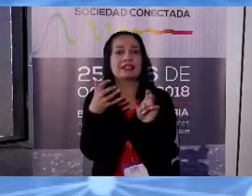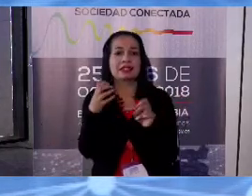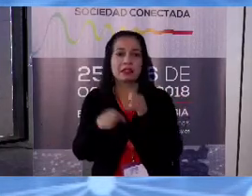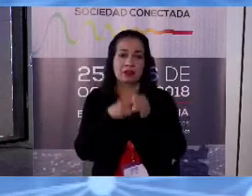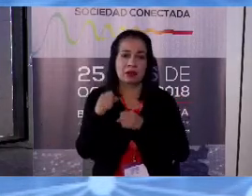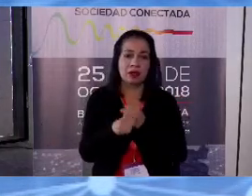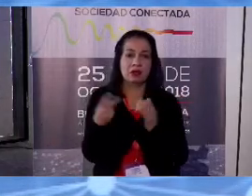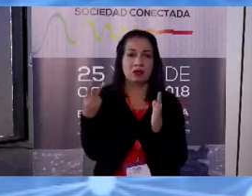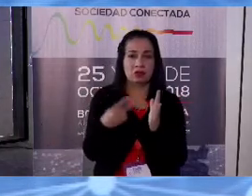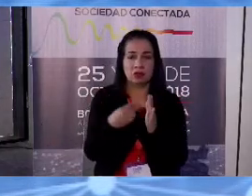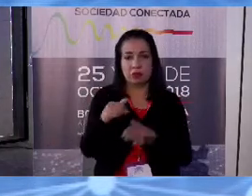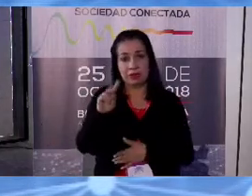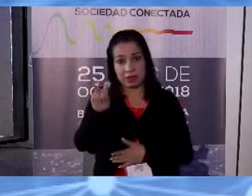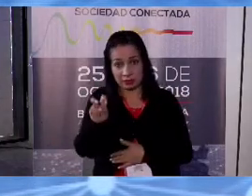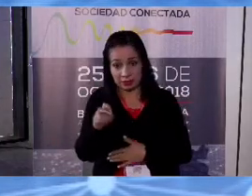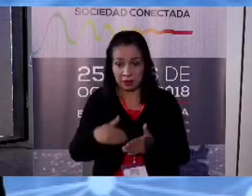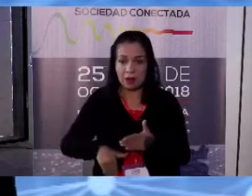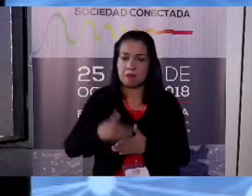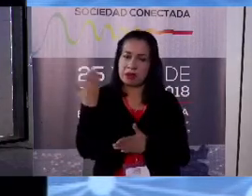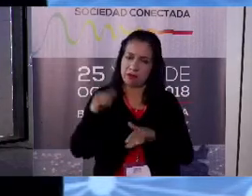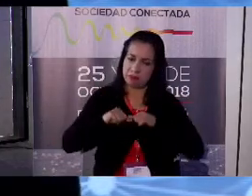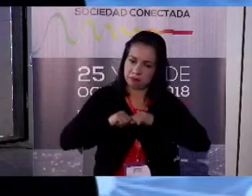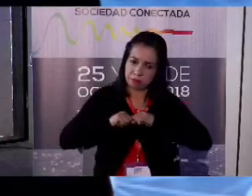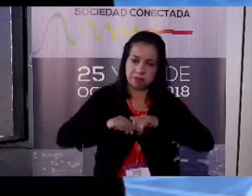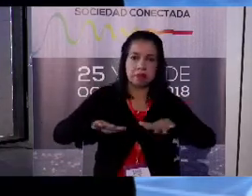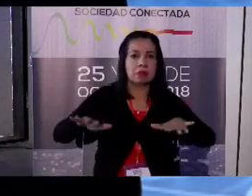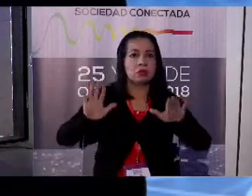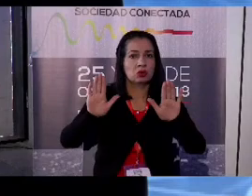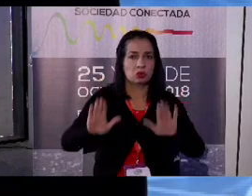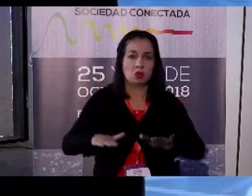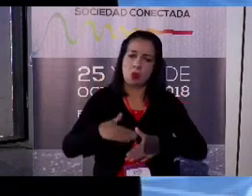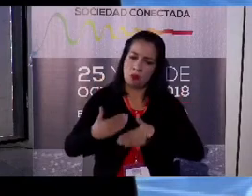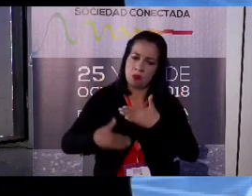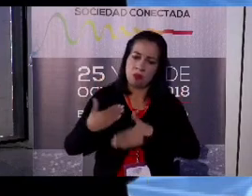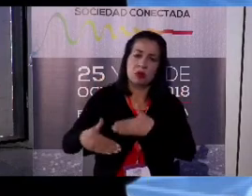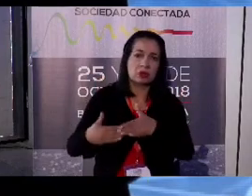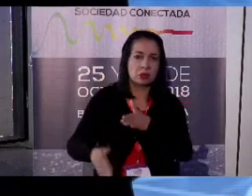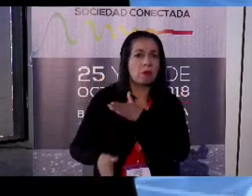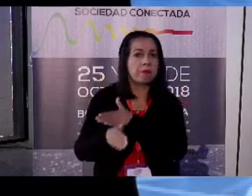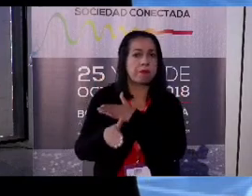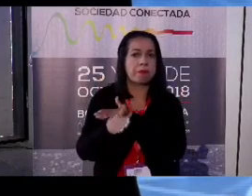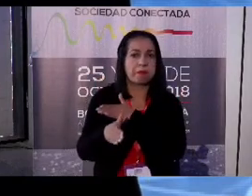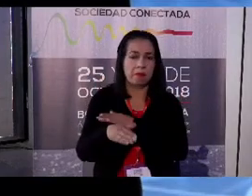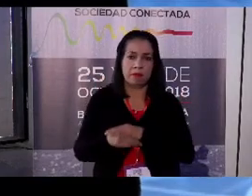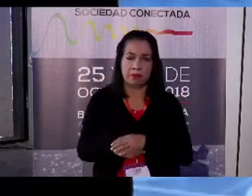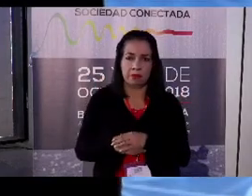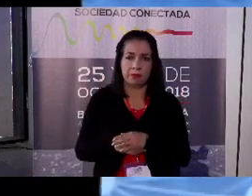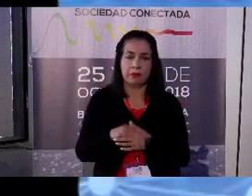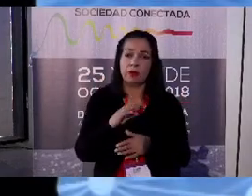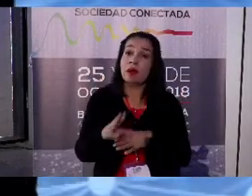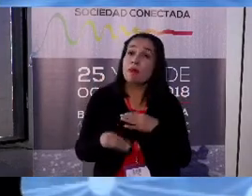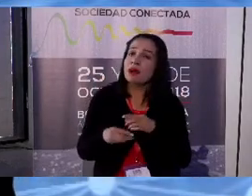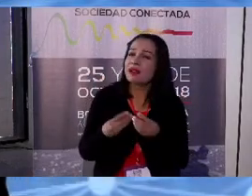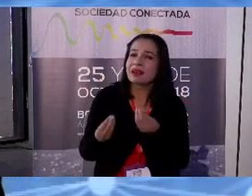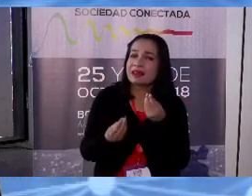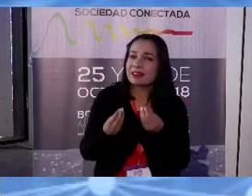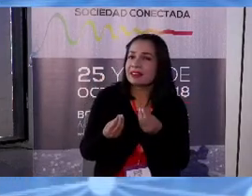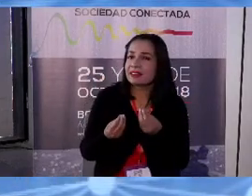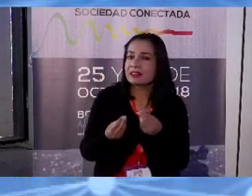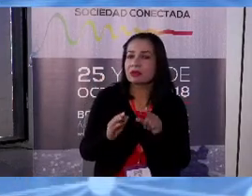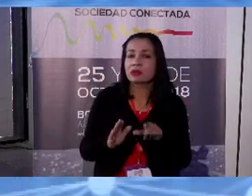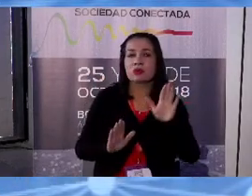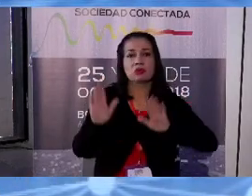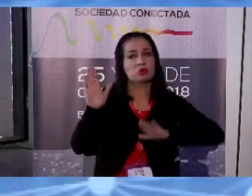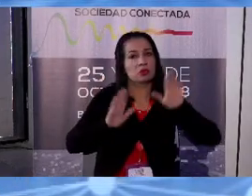2017 mismo el despliegue está en proceso pero también en ese momento hicimos la